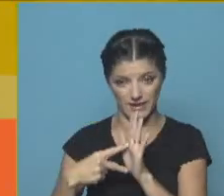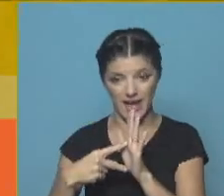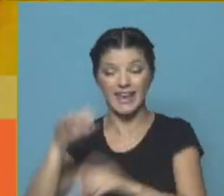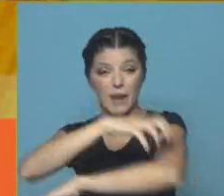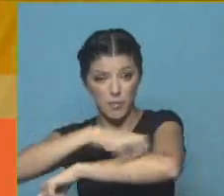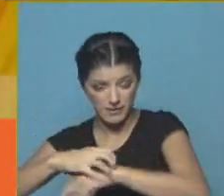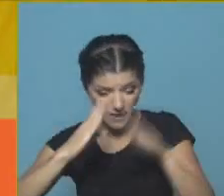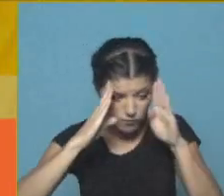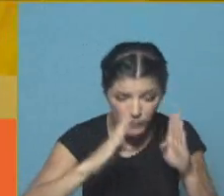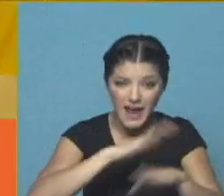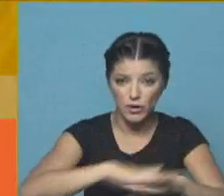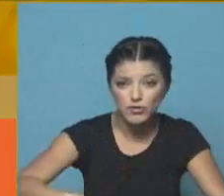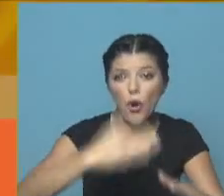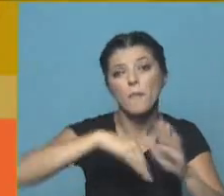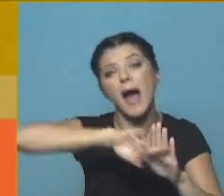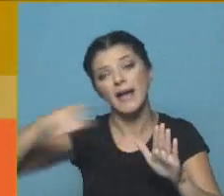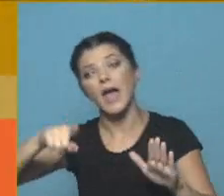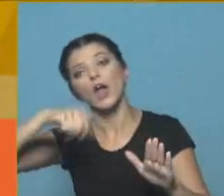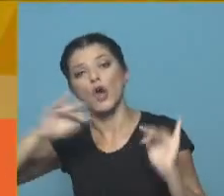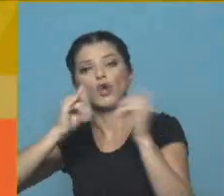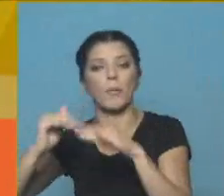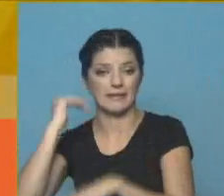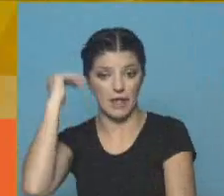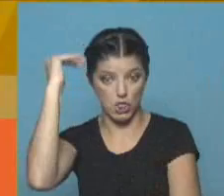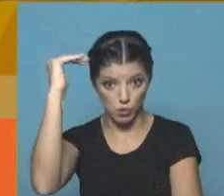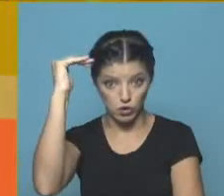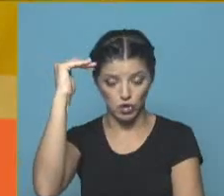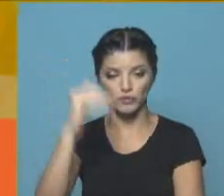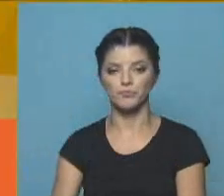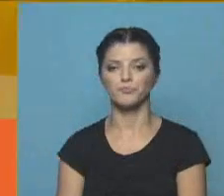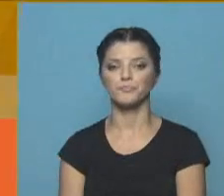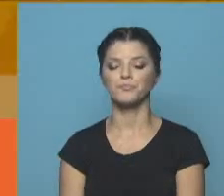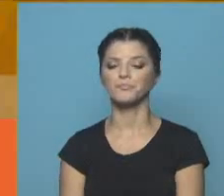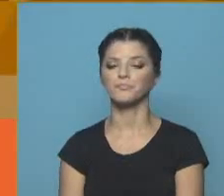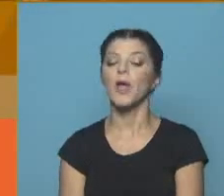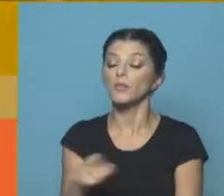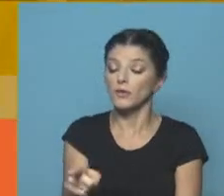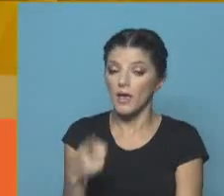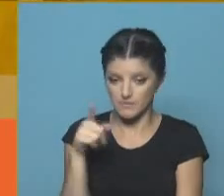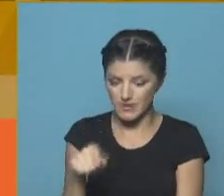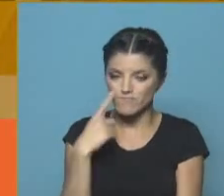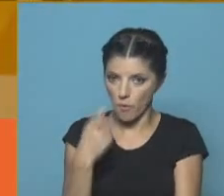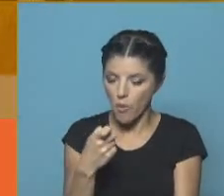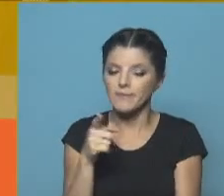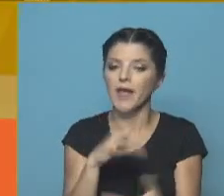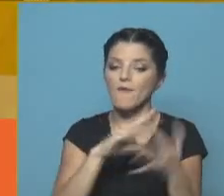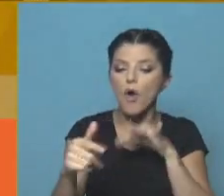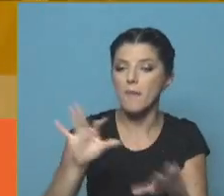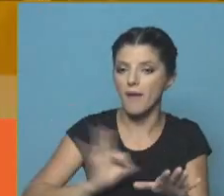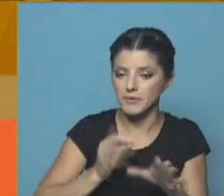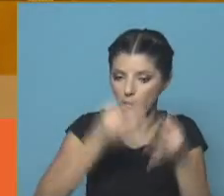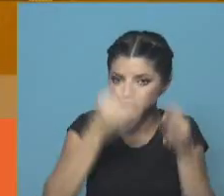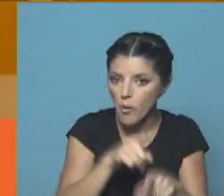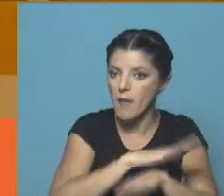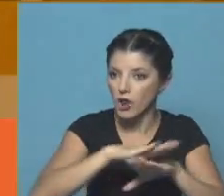que en la población en general. Entonces esto nos da una pauta de que en vez de darle las mejores condiciones de vida a los niños para su desarrollo